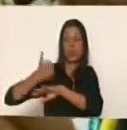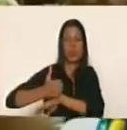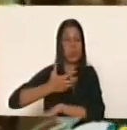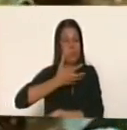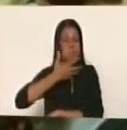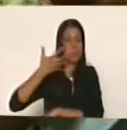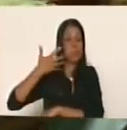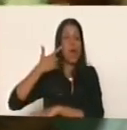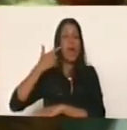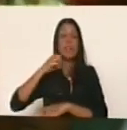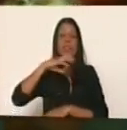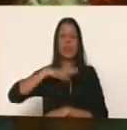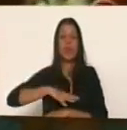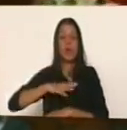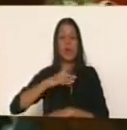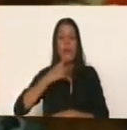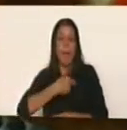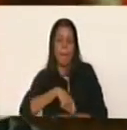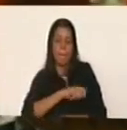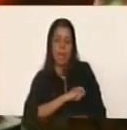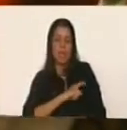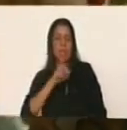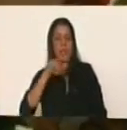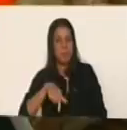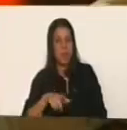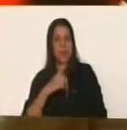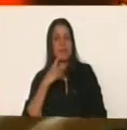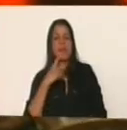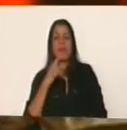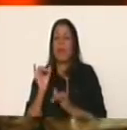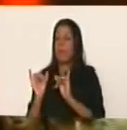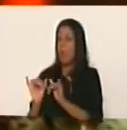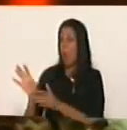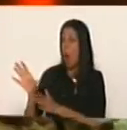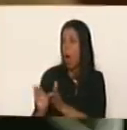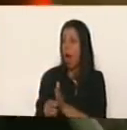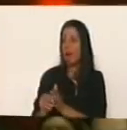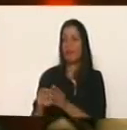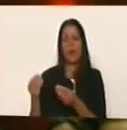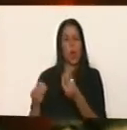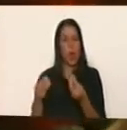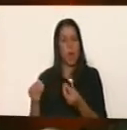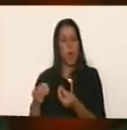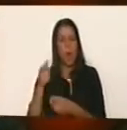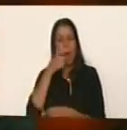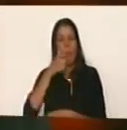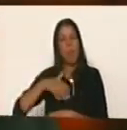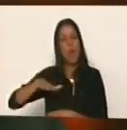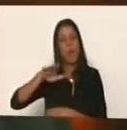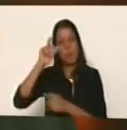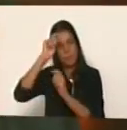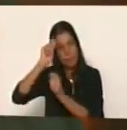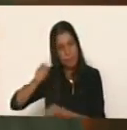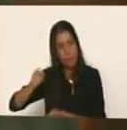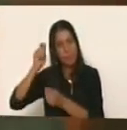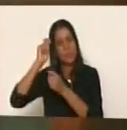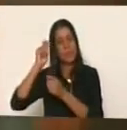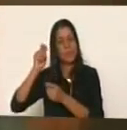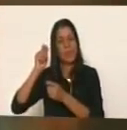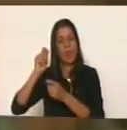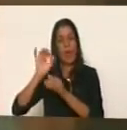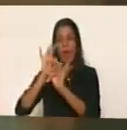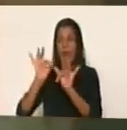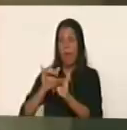historia constitucional española, para reivindicar al pueblo como entidad